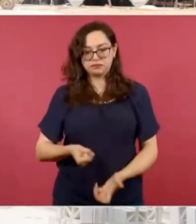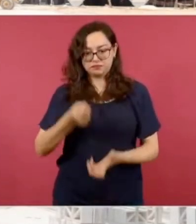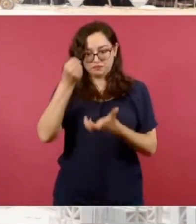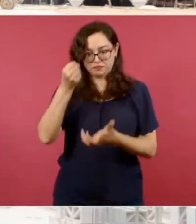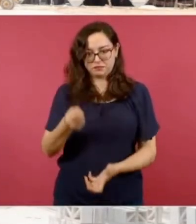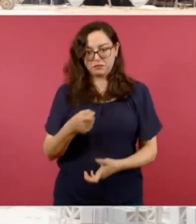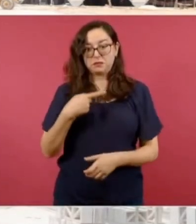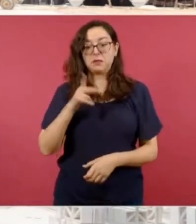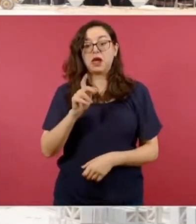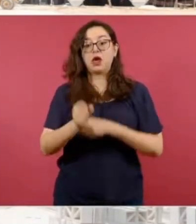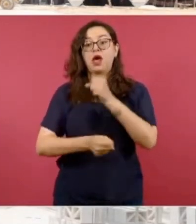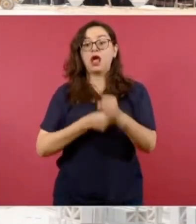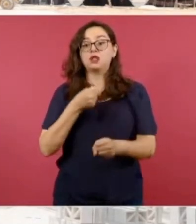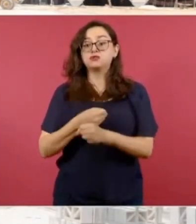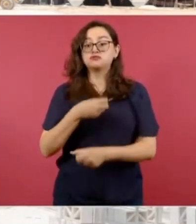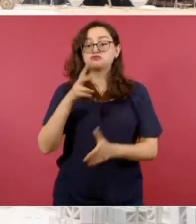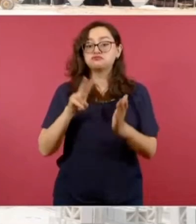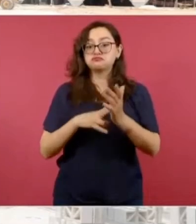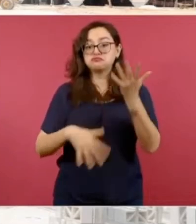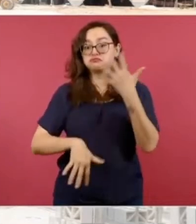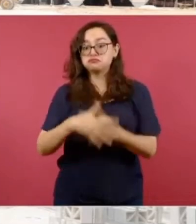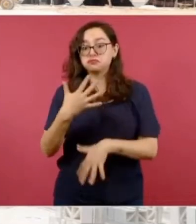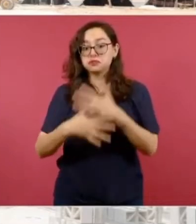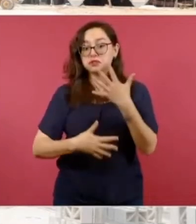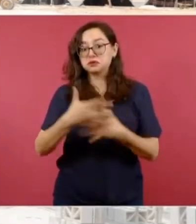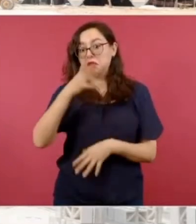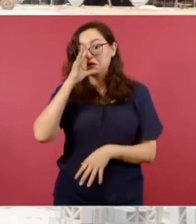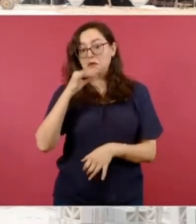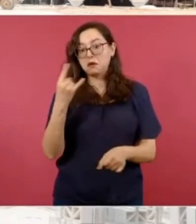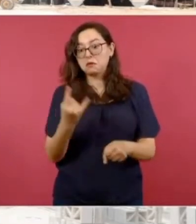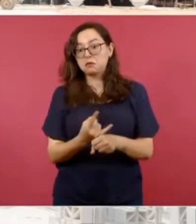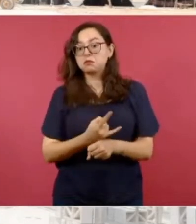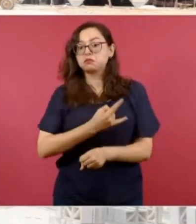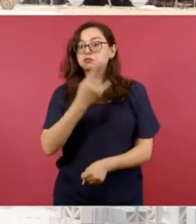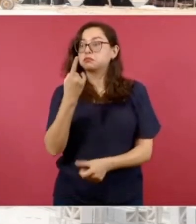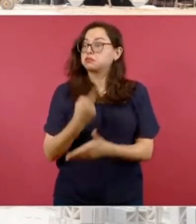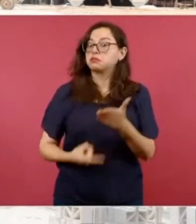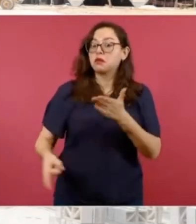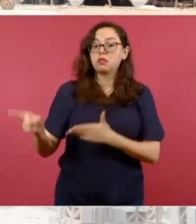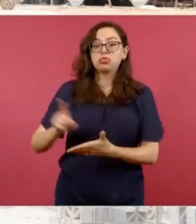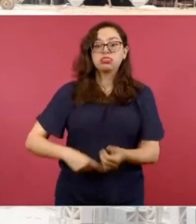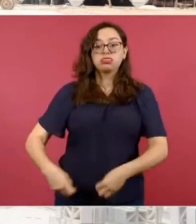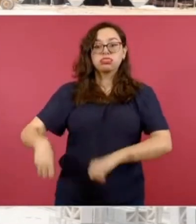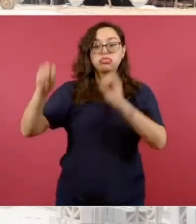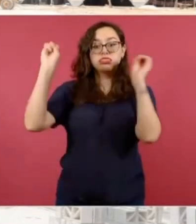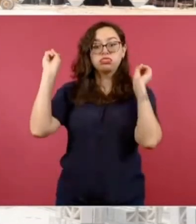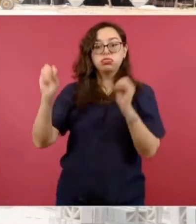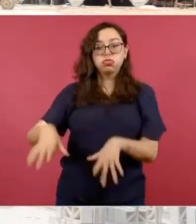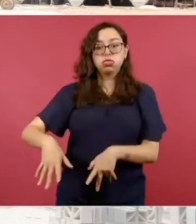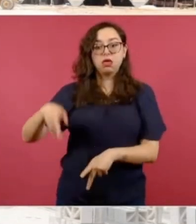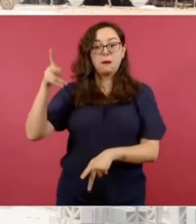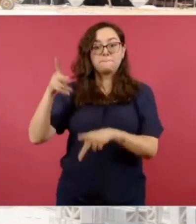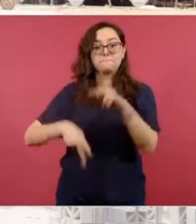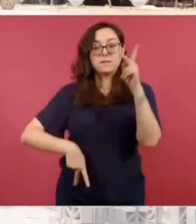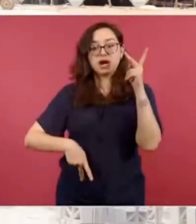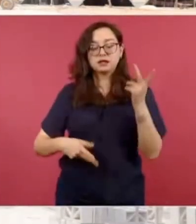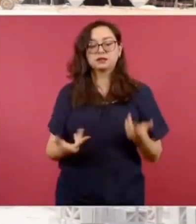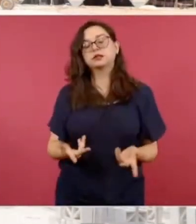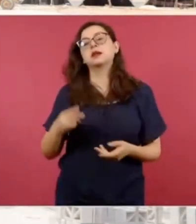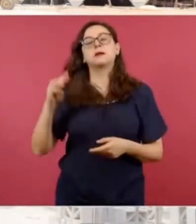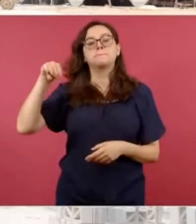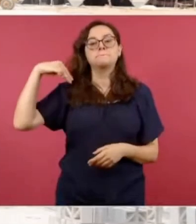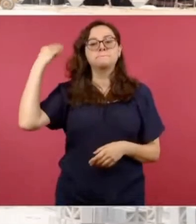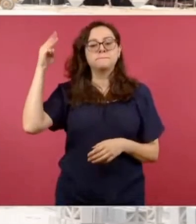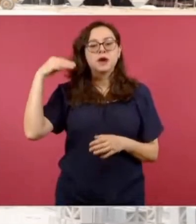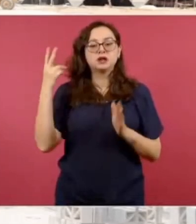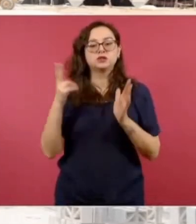la obra en 2015 y ahí se quedó como otro más de estas elefantes blancos en obra negra. En marzo del